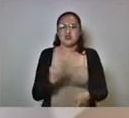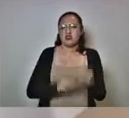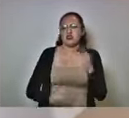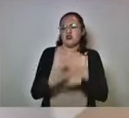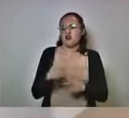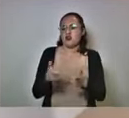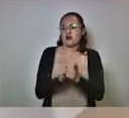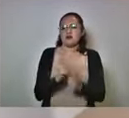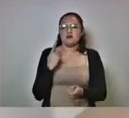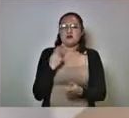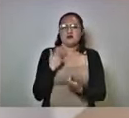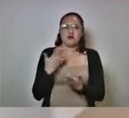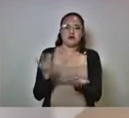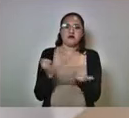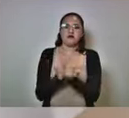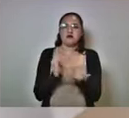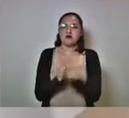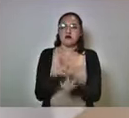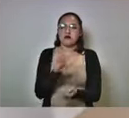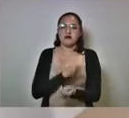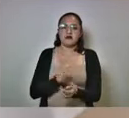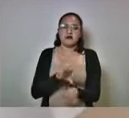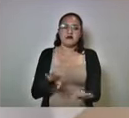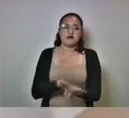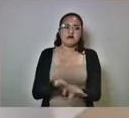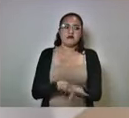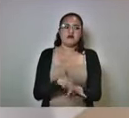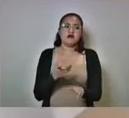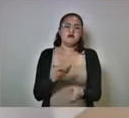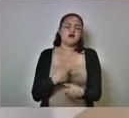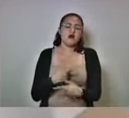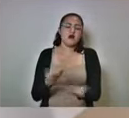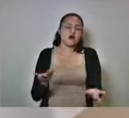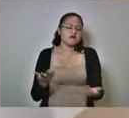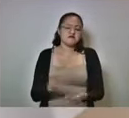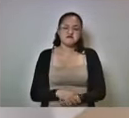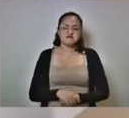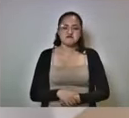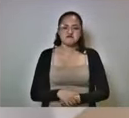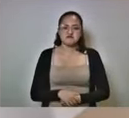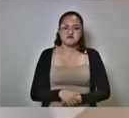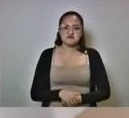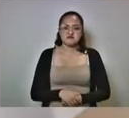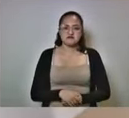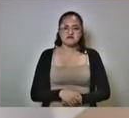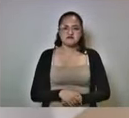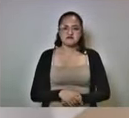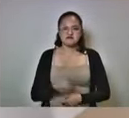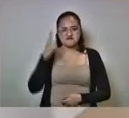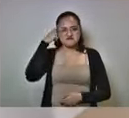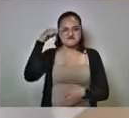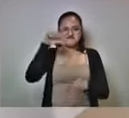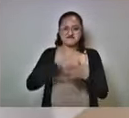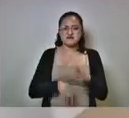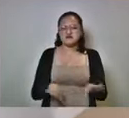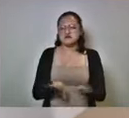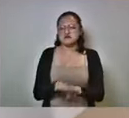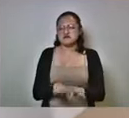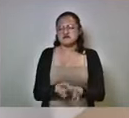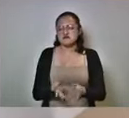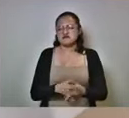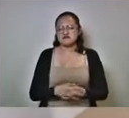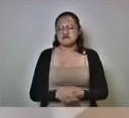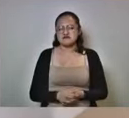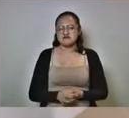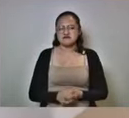su partido, radical y marginal. Eso es lo que es. Son radicales